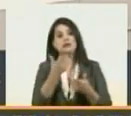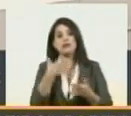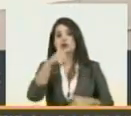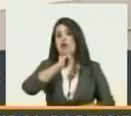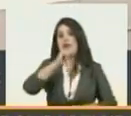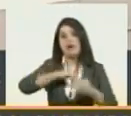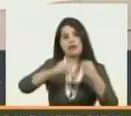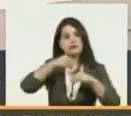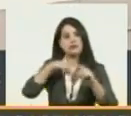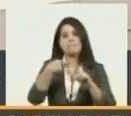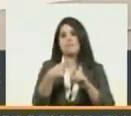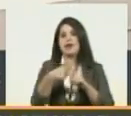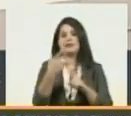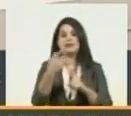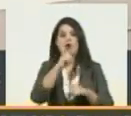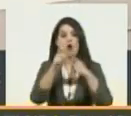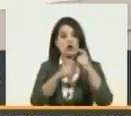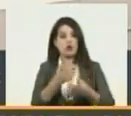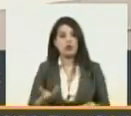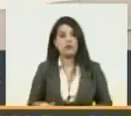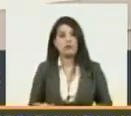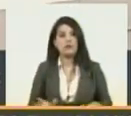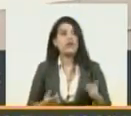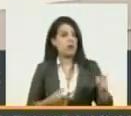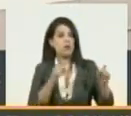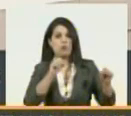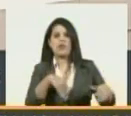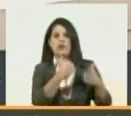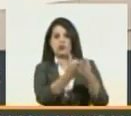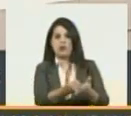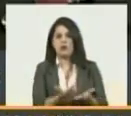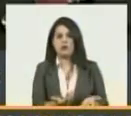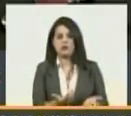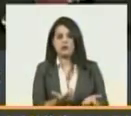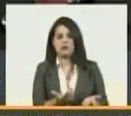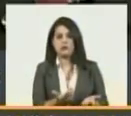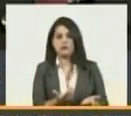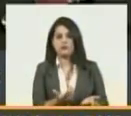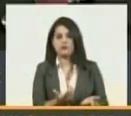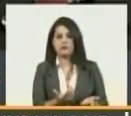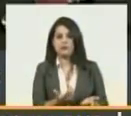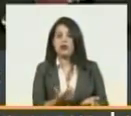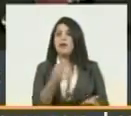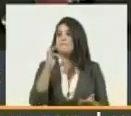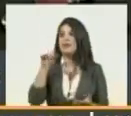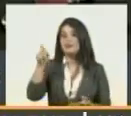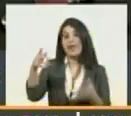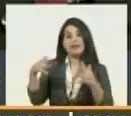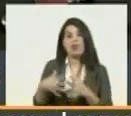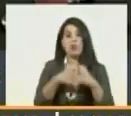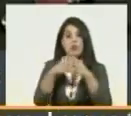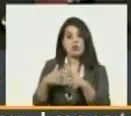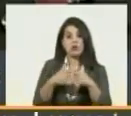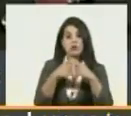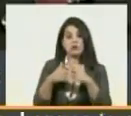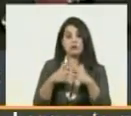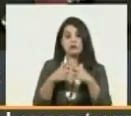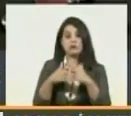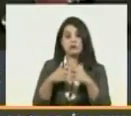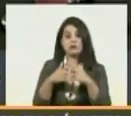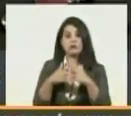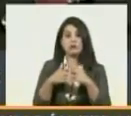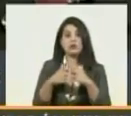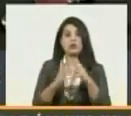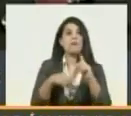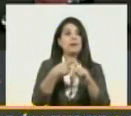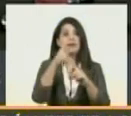intolerancia, que cese el odio. Tienen formas de ayudar. Ni hablar de los Estados Unidos. Tan